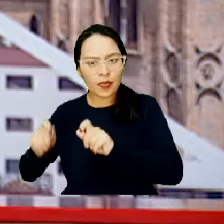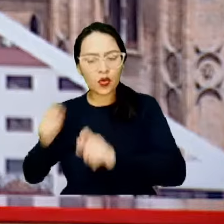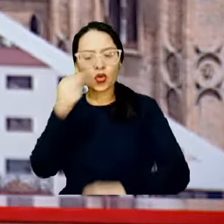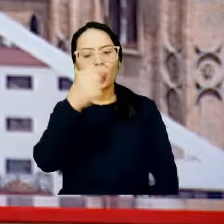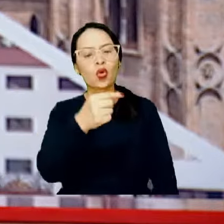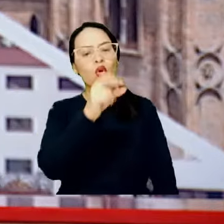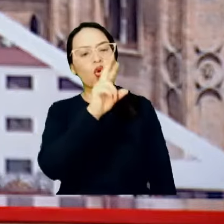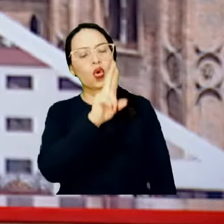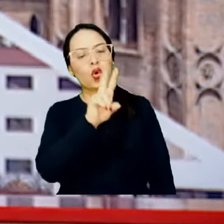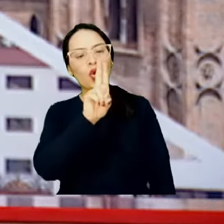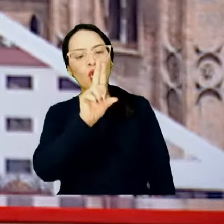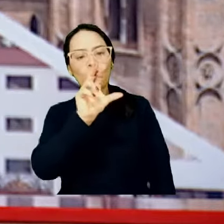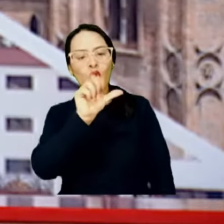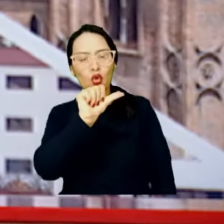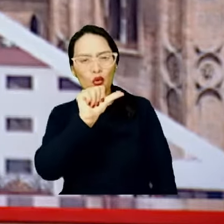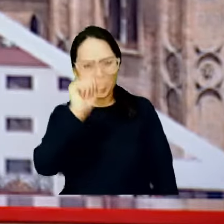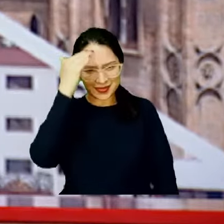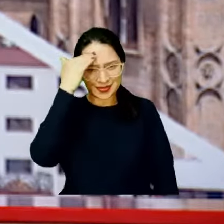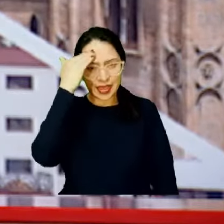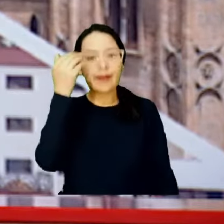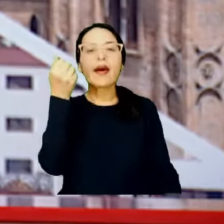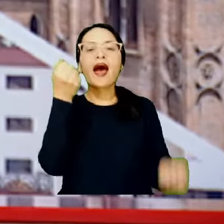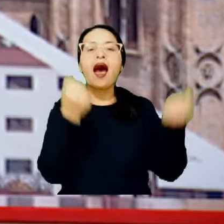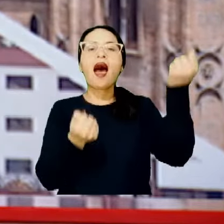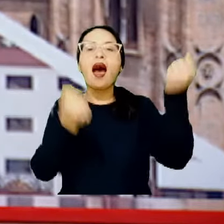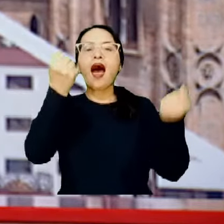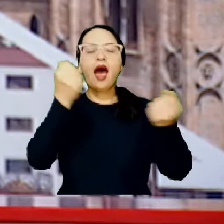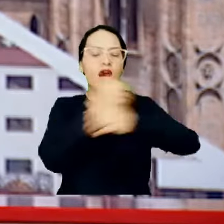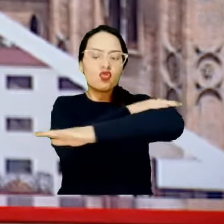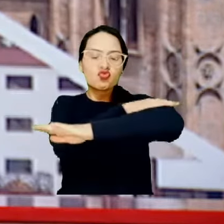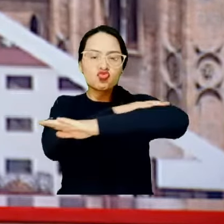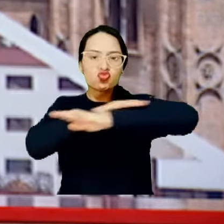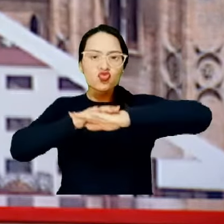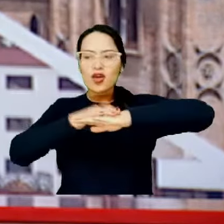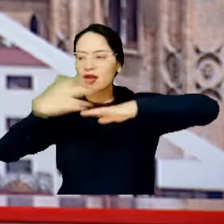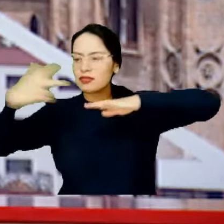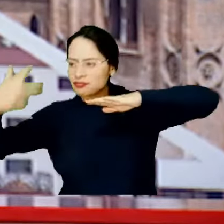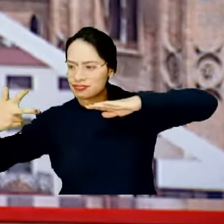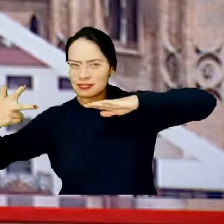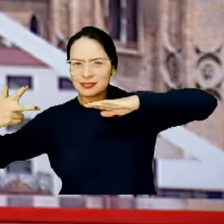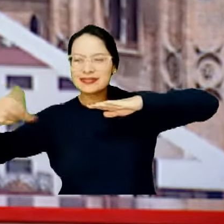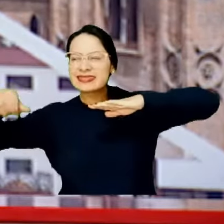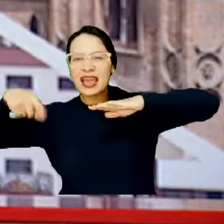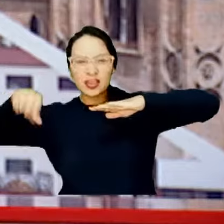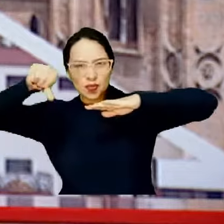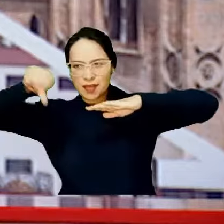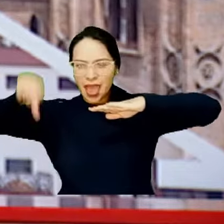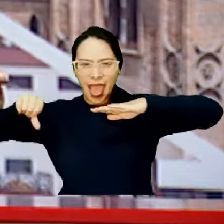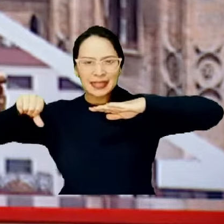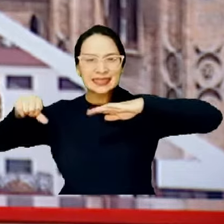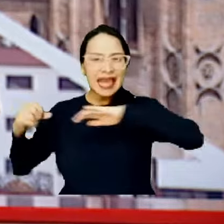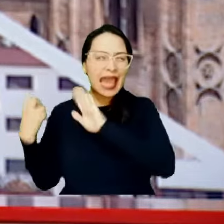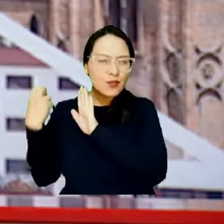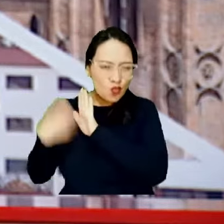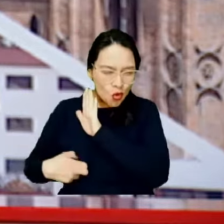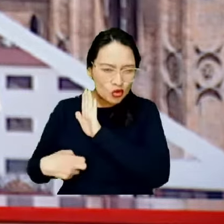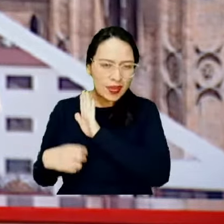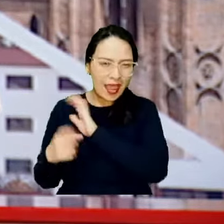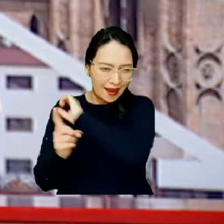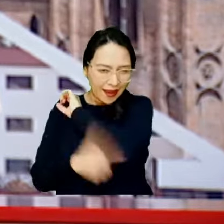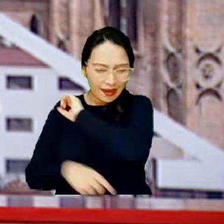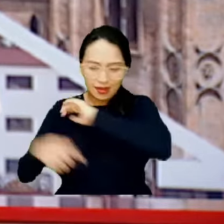que se cita desde el 2018, es lo que ha dicho Cristian U, ha mantenido vínculos con la Municipalidad de Cuenca, esta persona está siendo procesada por